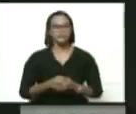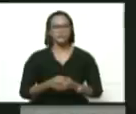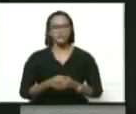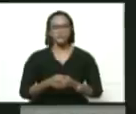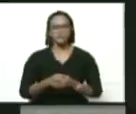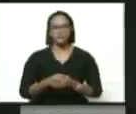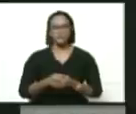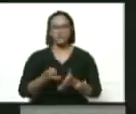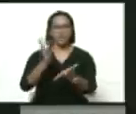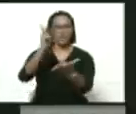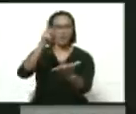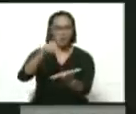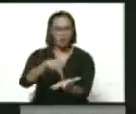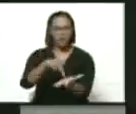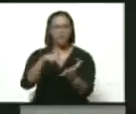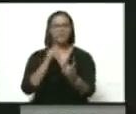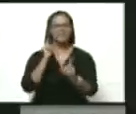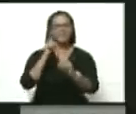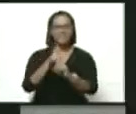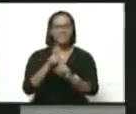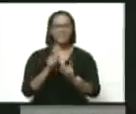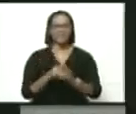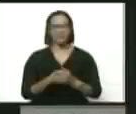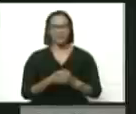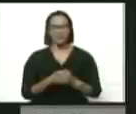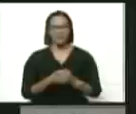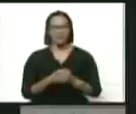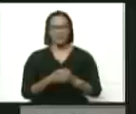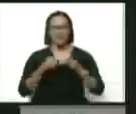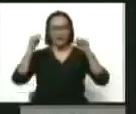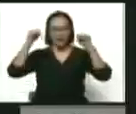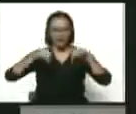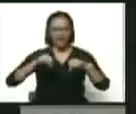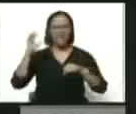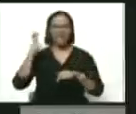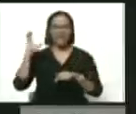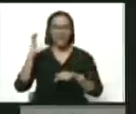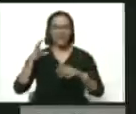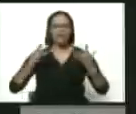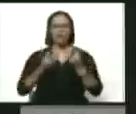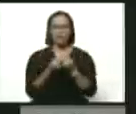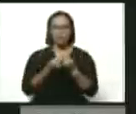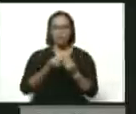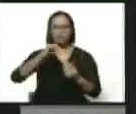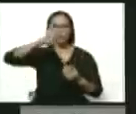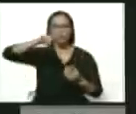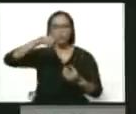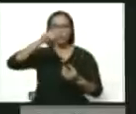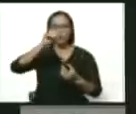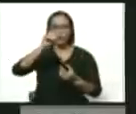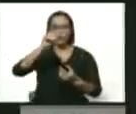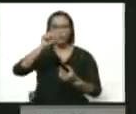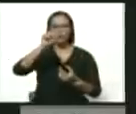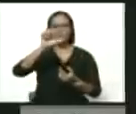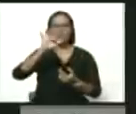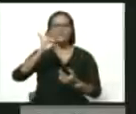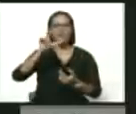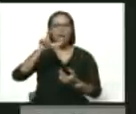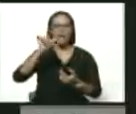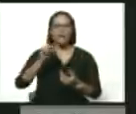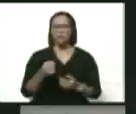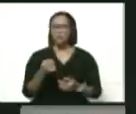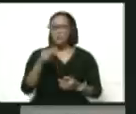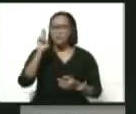salió desde el seminario de aquí de Caracas con José Félix Rivas. Muchachos que nunca habían agarrado un